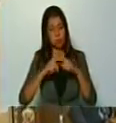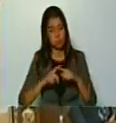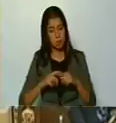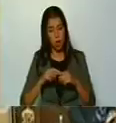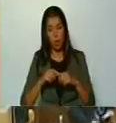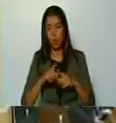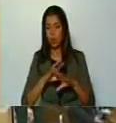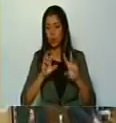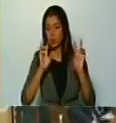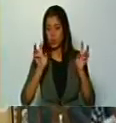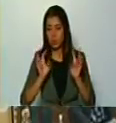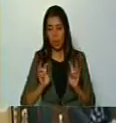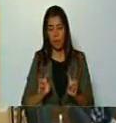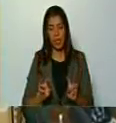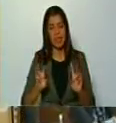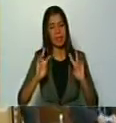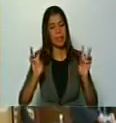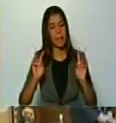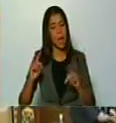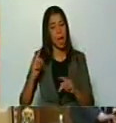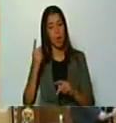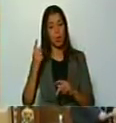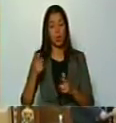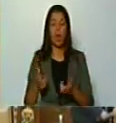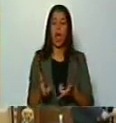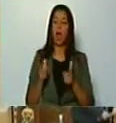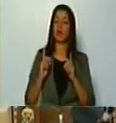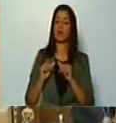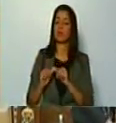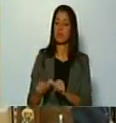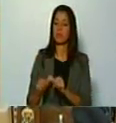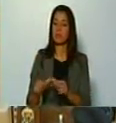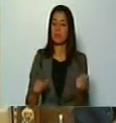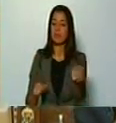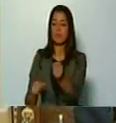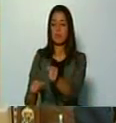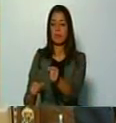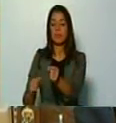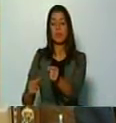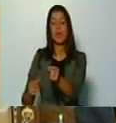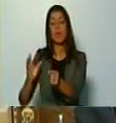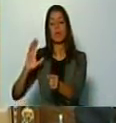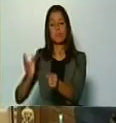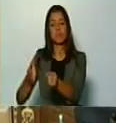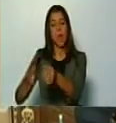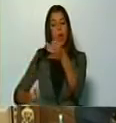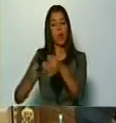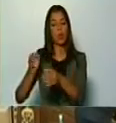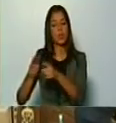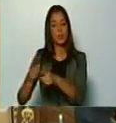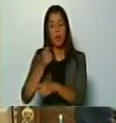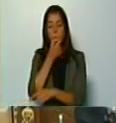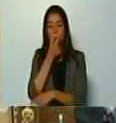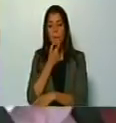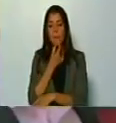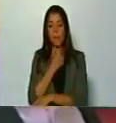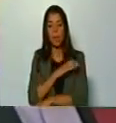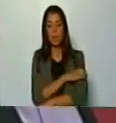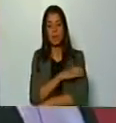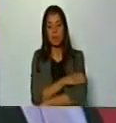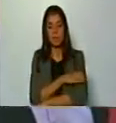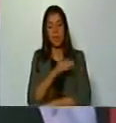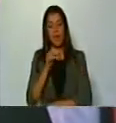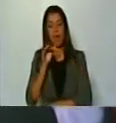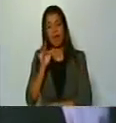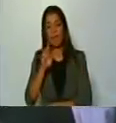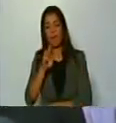Nacional Constituyente es que, por supuesto, se autorizó la continuidad del juicio contra el ciudadano Freddy Guevara por parte